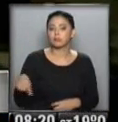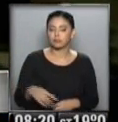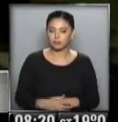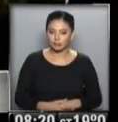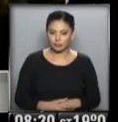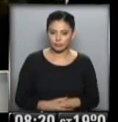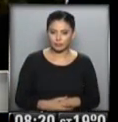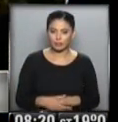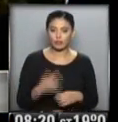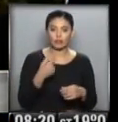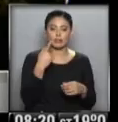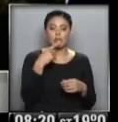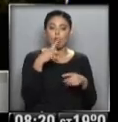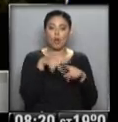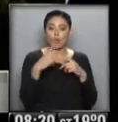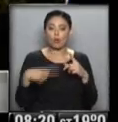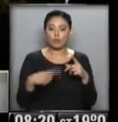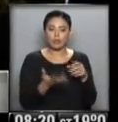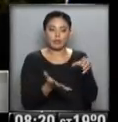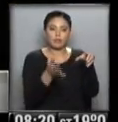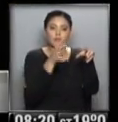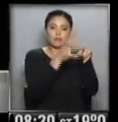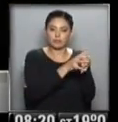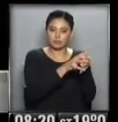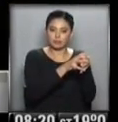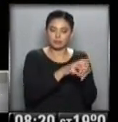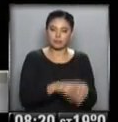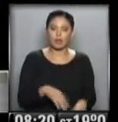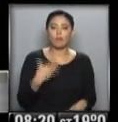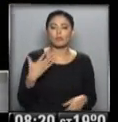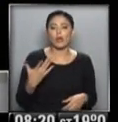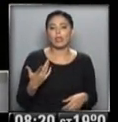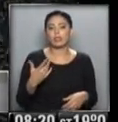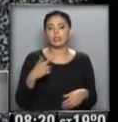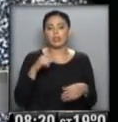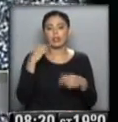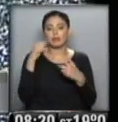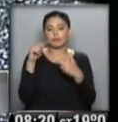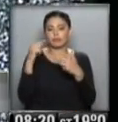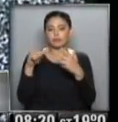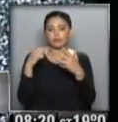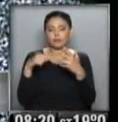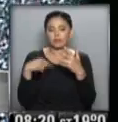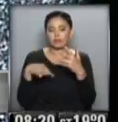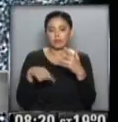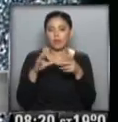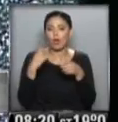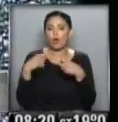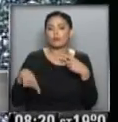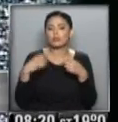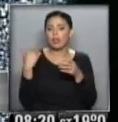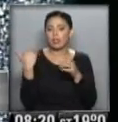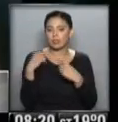astrónomo, es el instrumento que se cuelga a él. Puede ser un espectrógrafo, un polarímetro o una